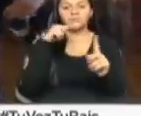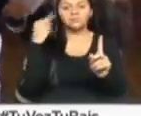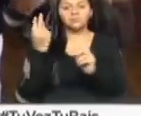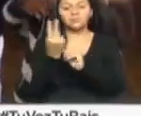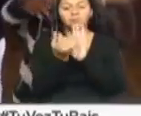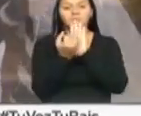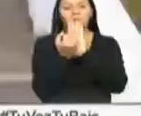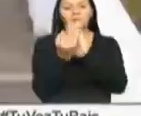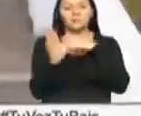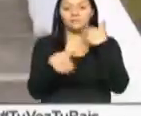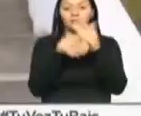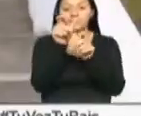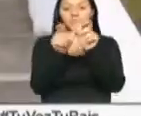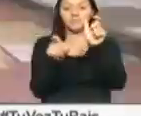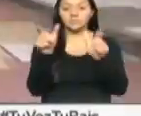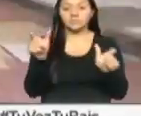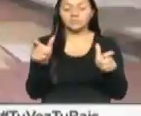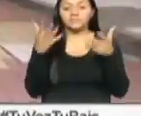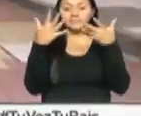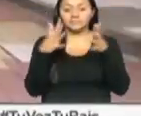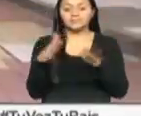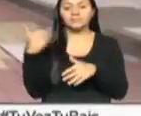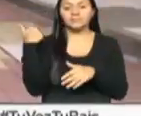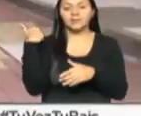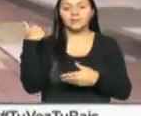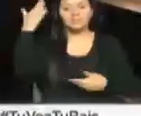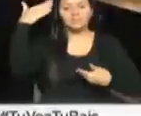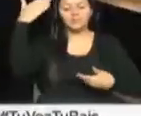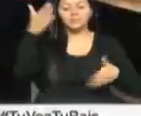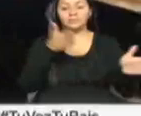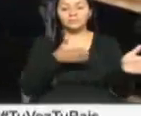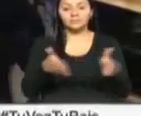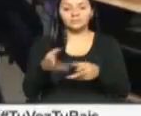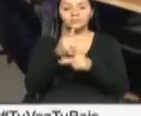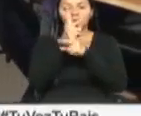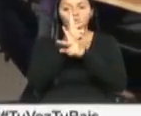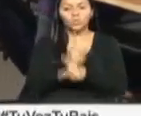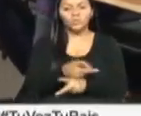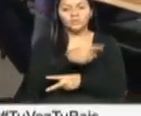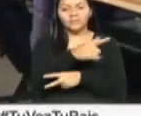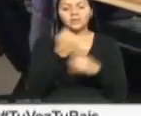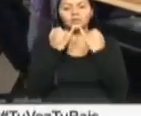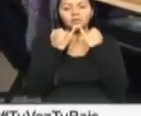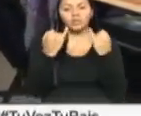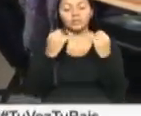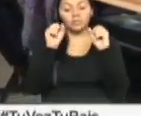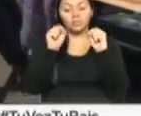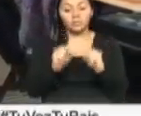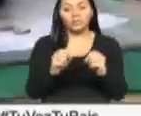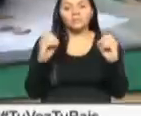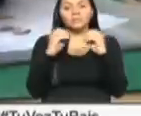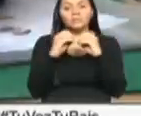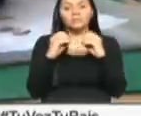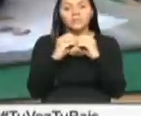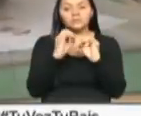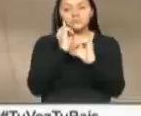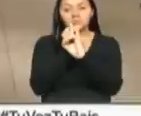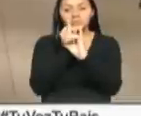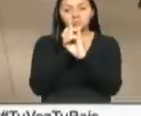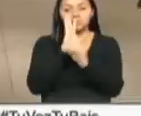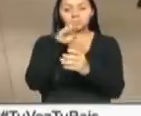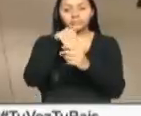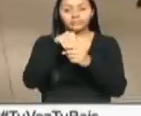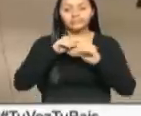identidad de los pueblos. Para ello existe la política guardiana de la lengua, que busca crear y fortalecer instituciones